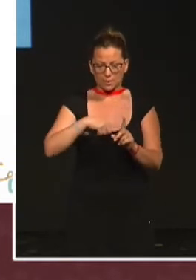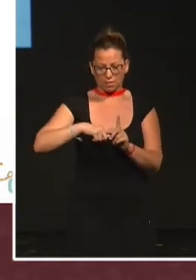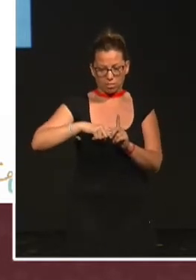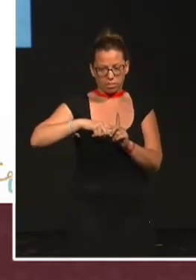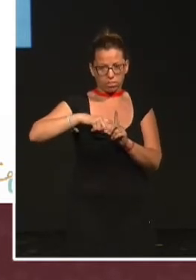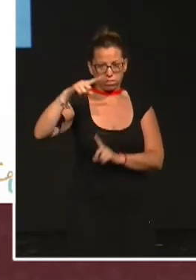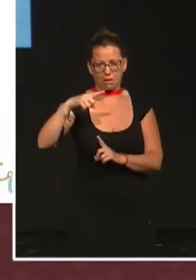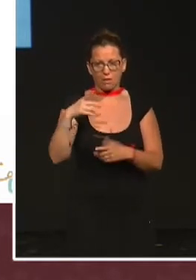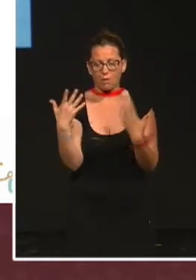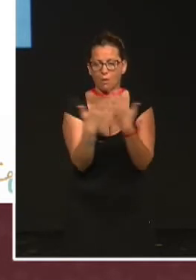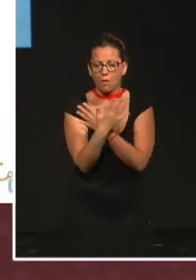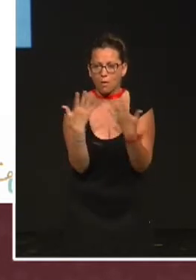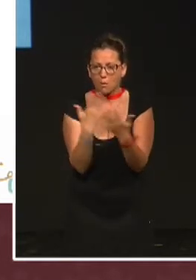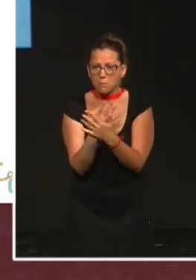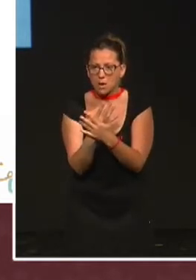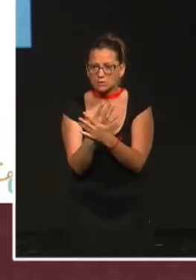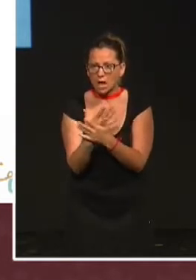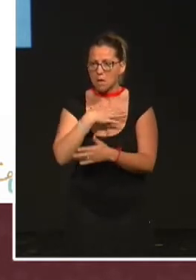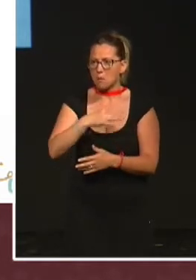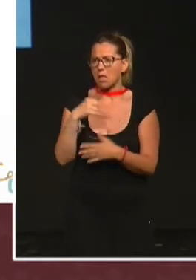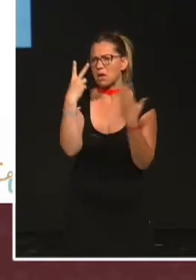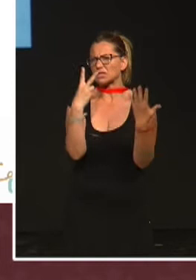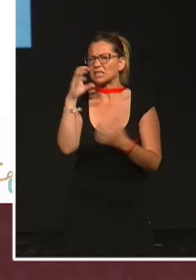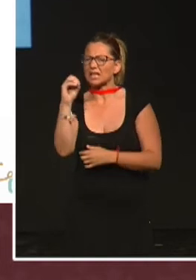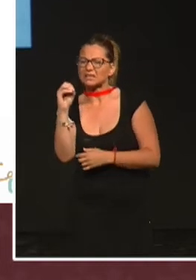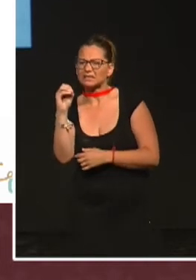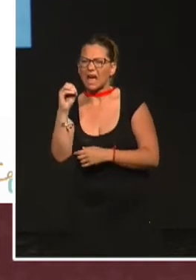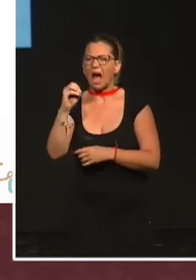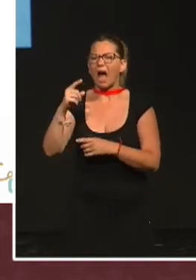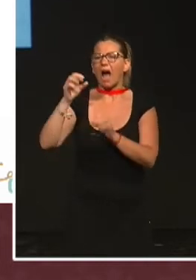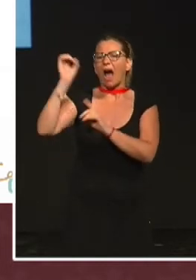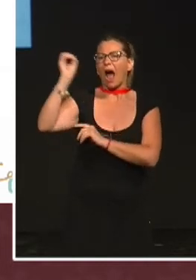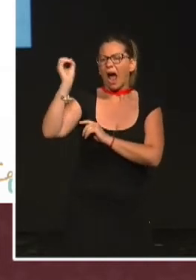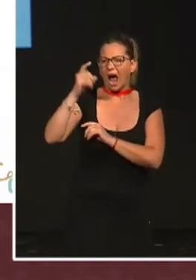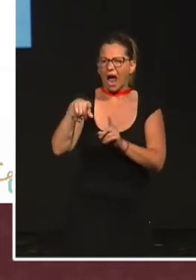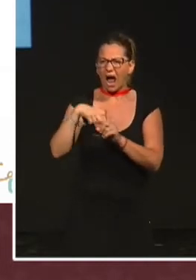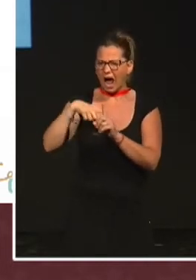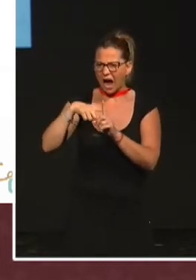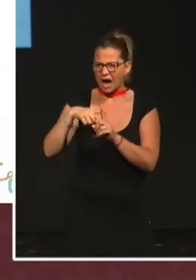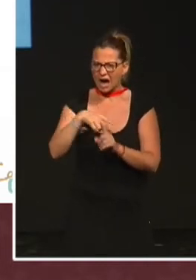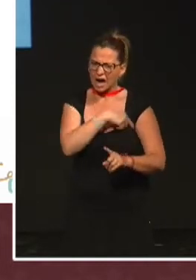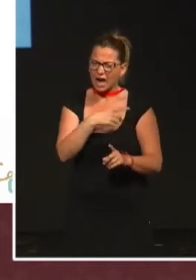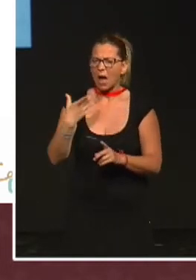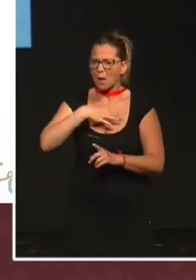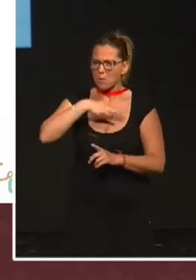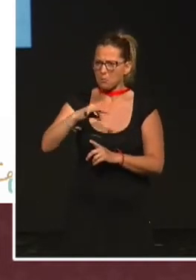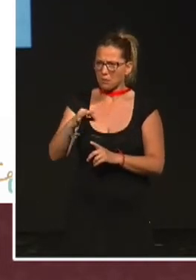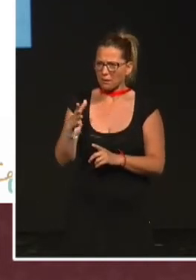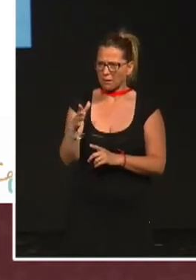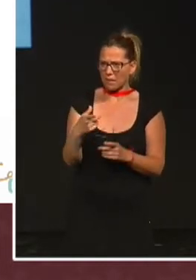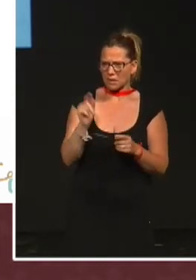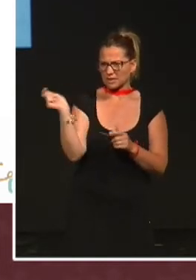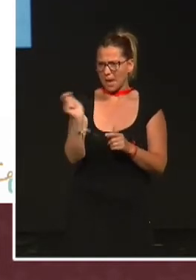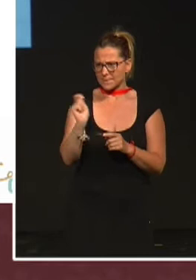de compostaje perfectamente puede estar a 70 grados durante varios meses. Eso lo que va a hacer es que va a actuar incluso como un